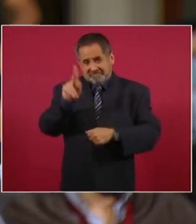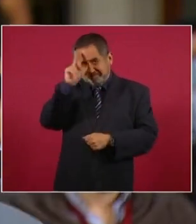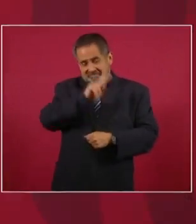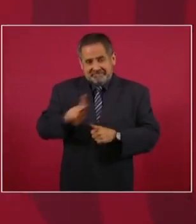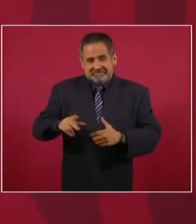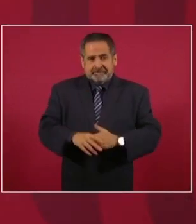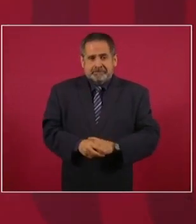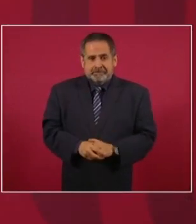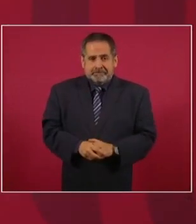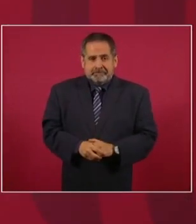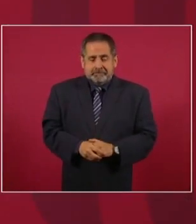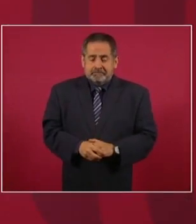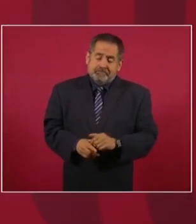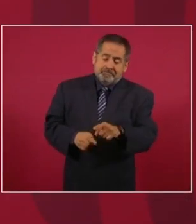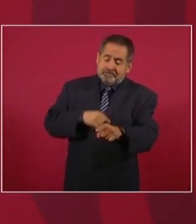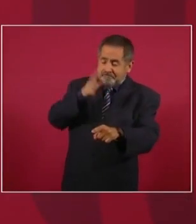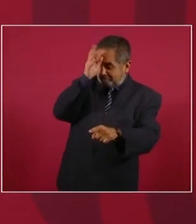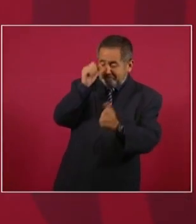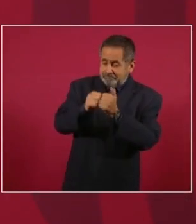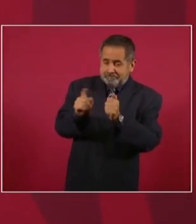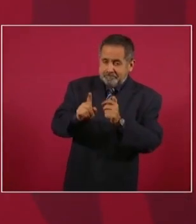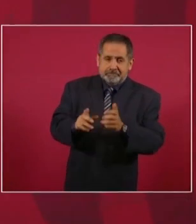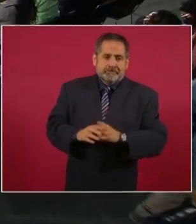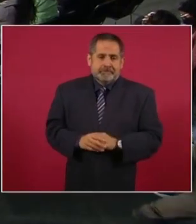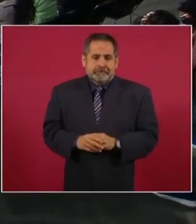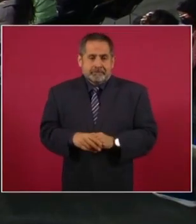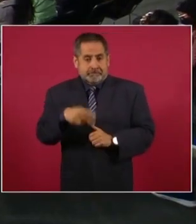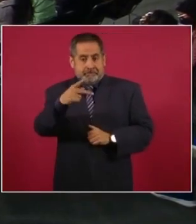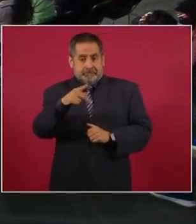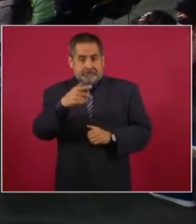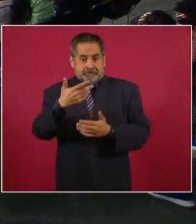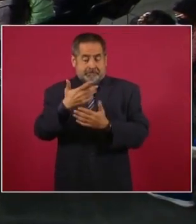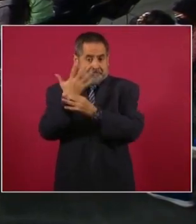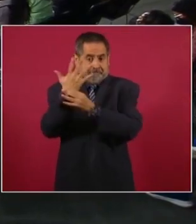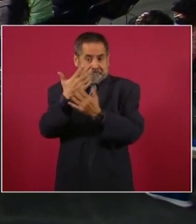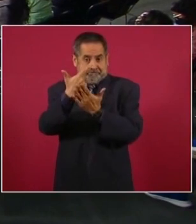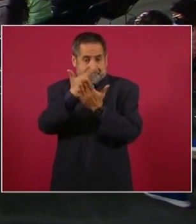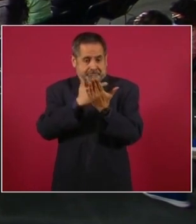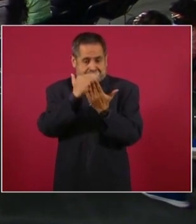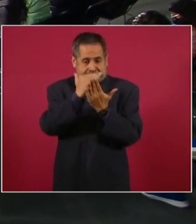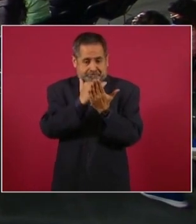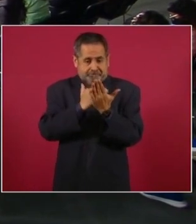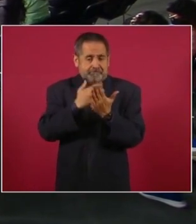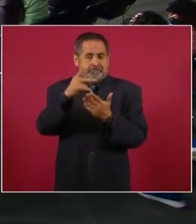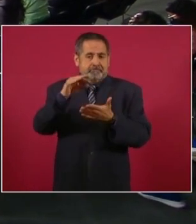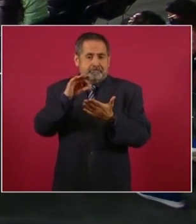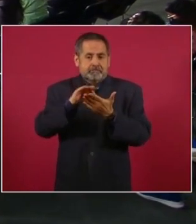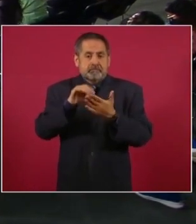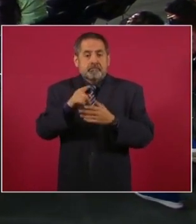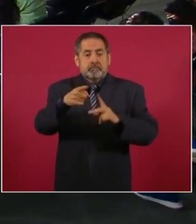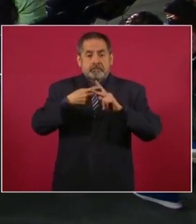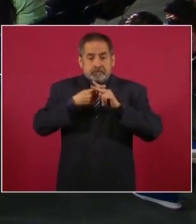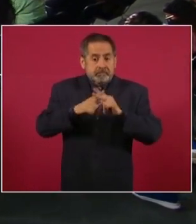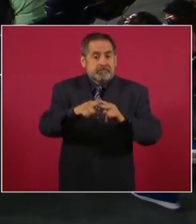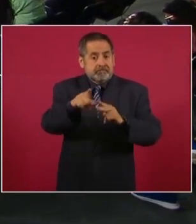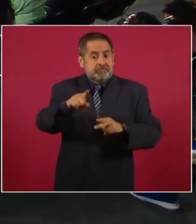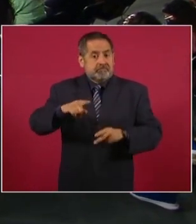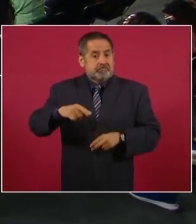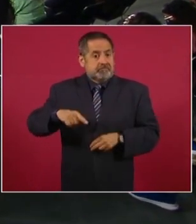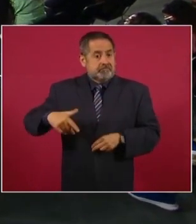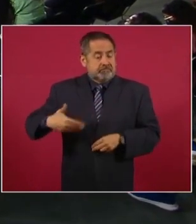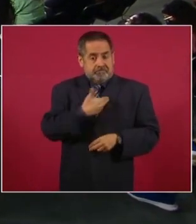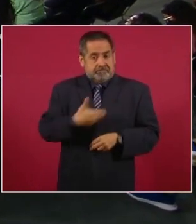los resultados de la estrategia del gobierno para reducir la violencia en el país fueron puestos en entredicho desde usted llegó al poder